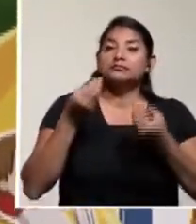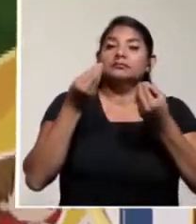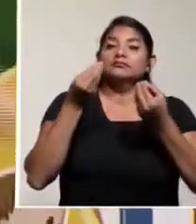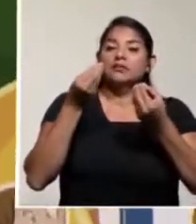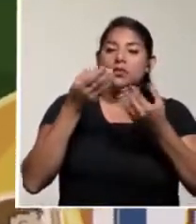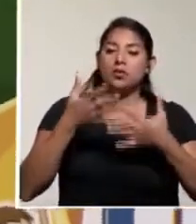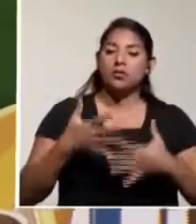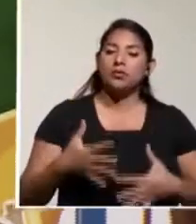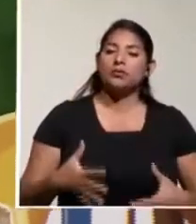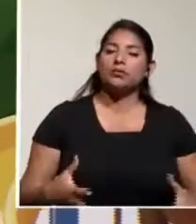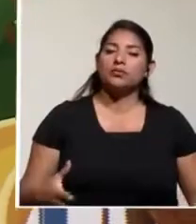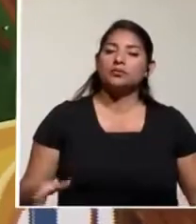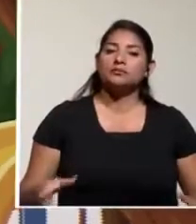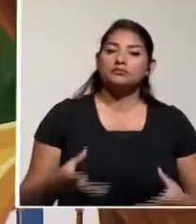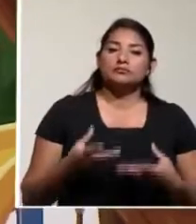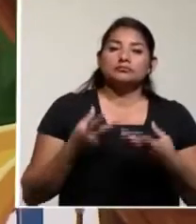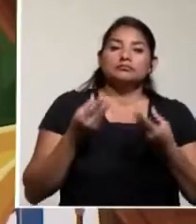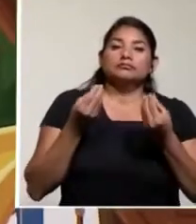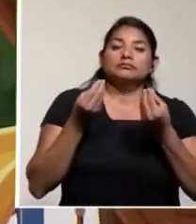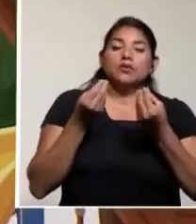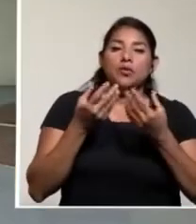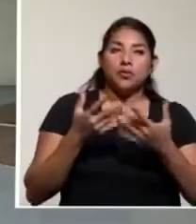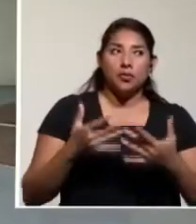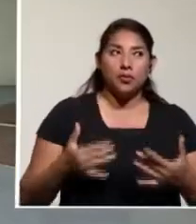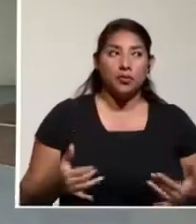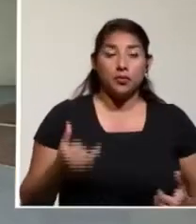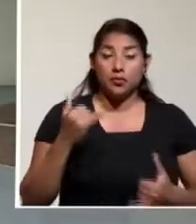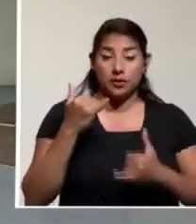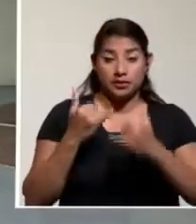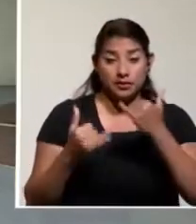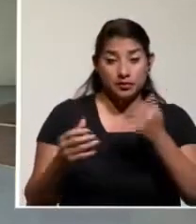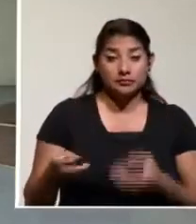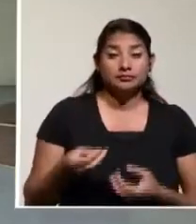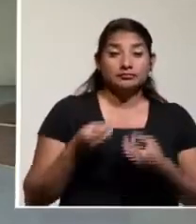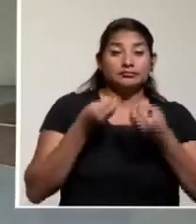Exhalo. Y último.